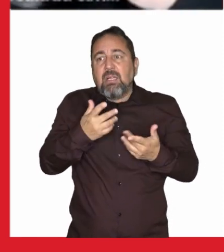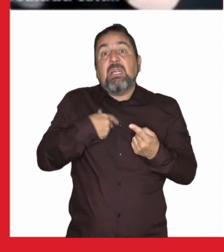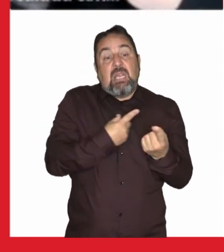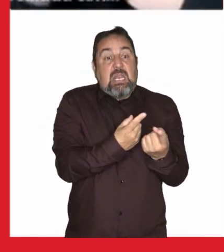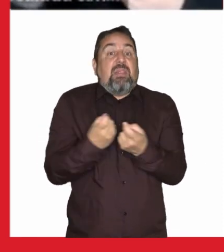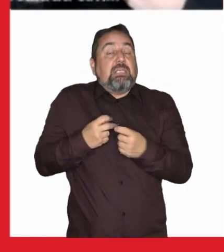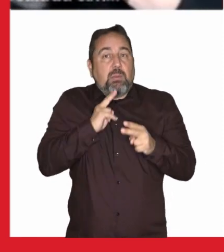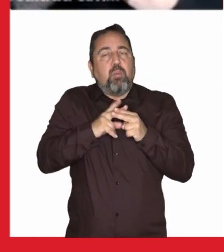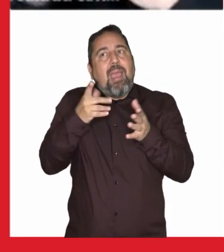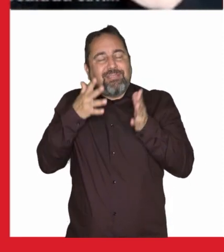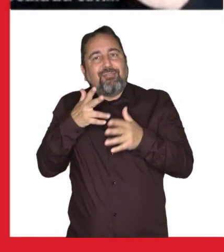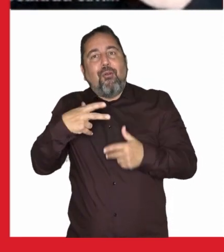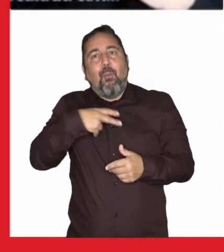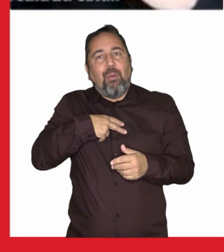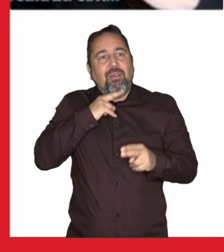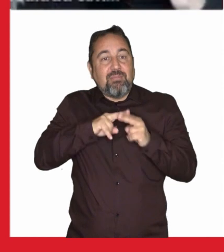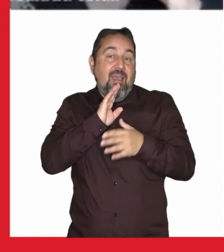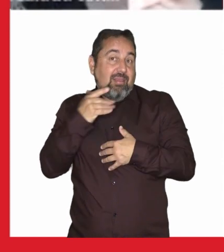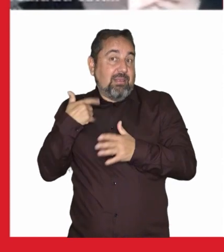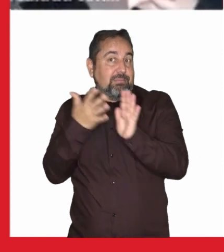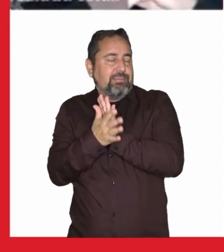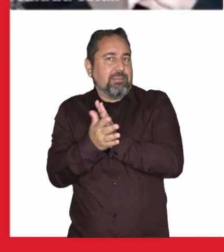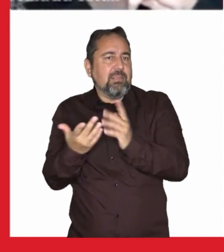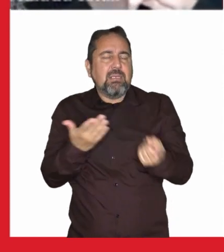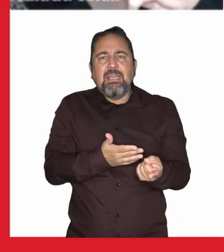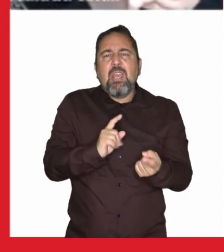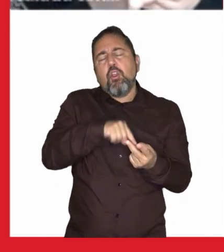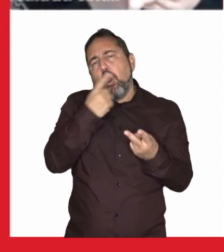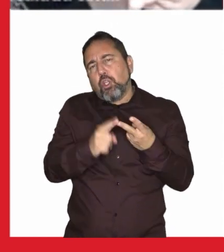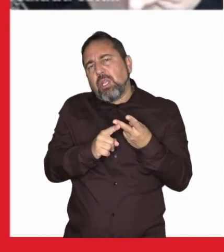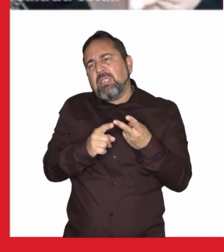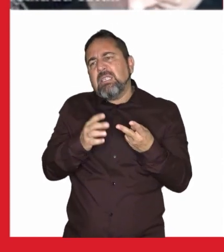que por tanto necesitaréis a ese asesor jurídico del que habíamos hablado antes,